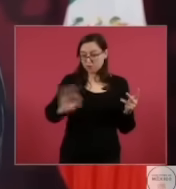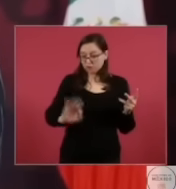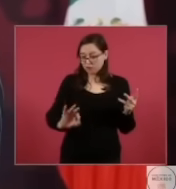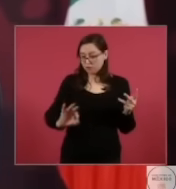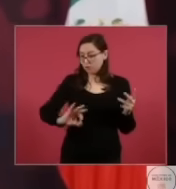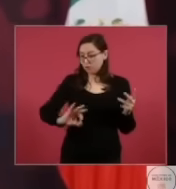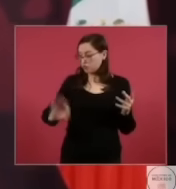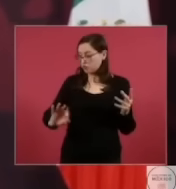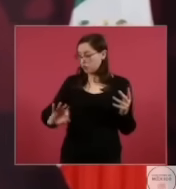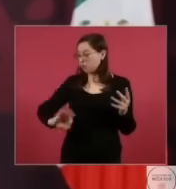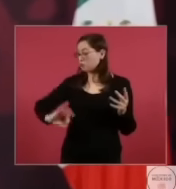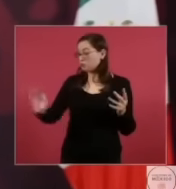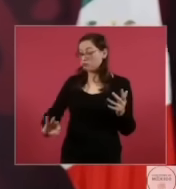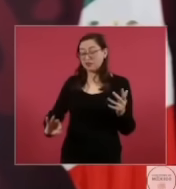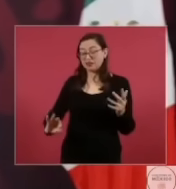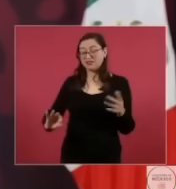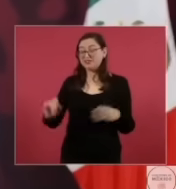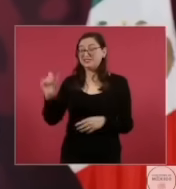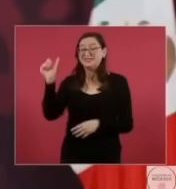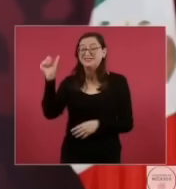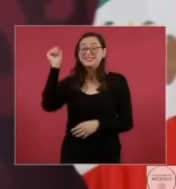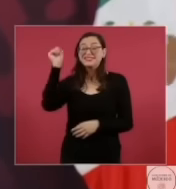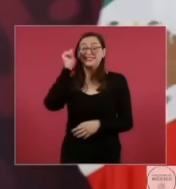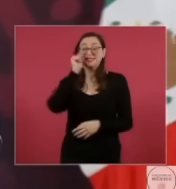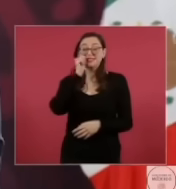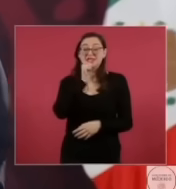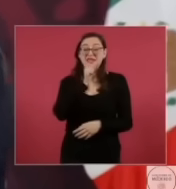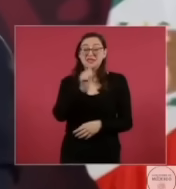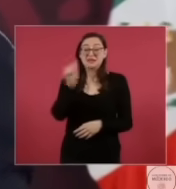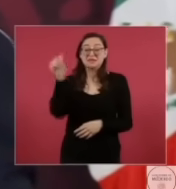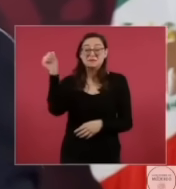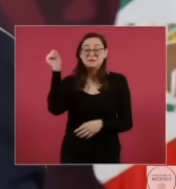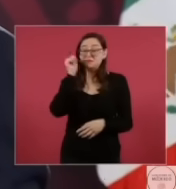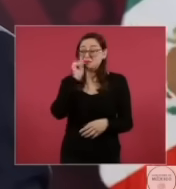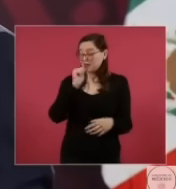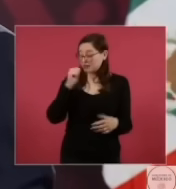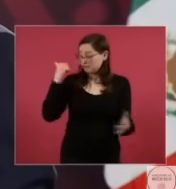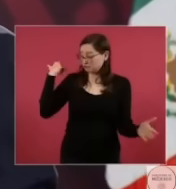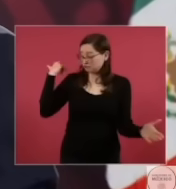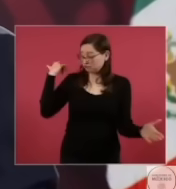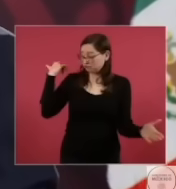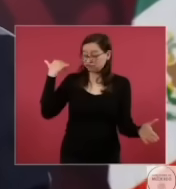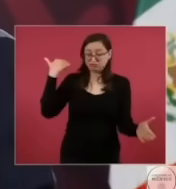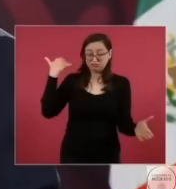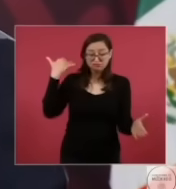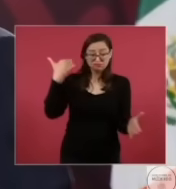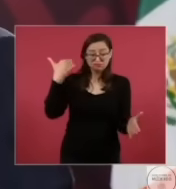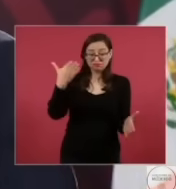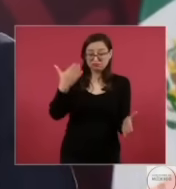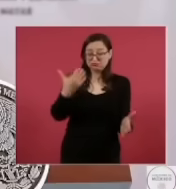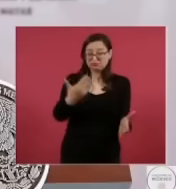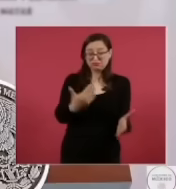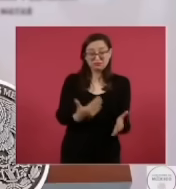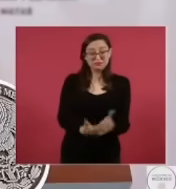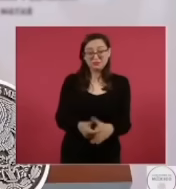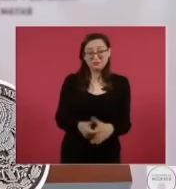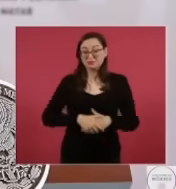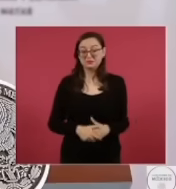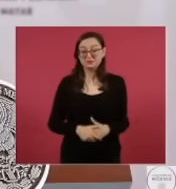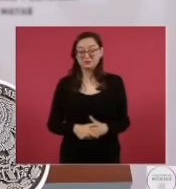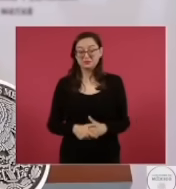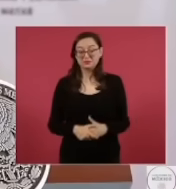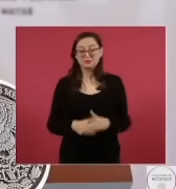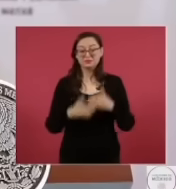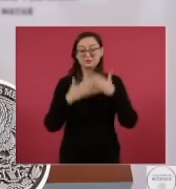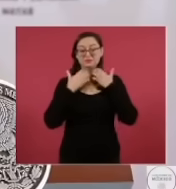plurinominales de acuerdo al principio constitucional así fue cuando yo este